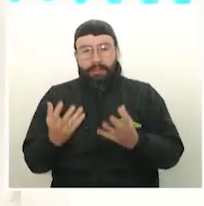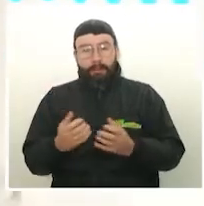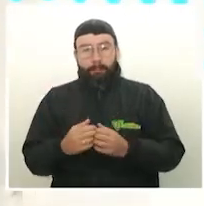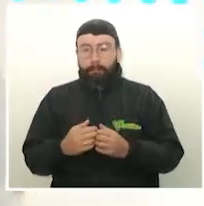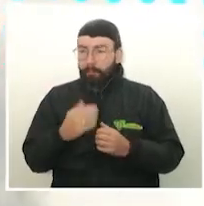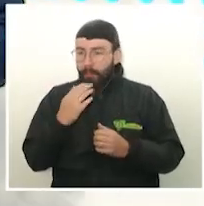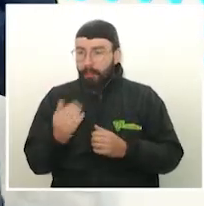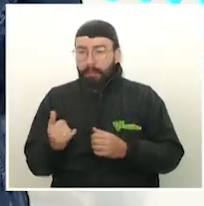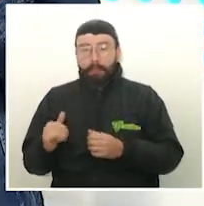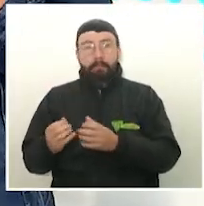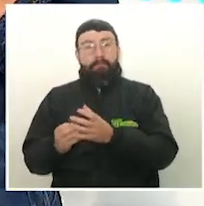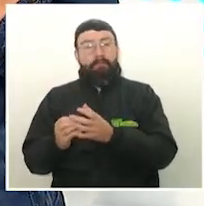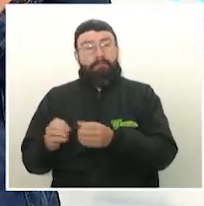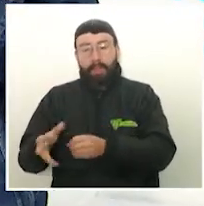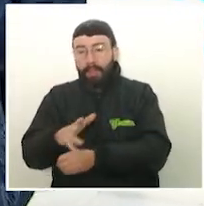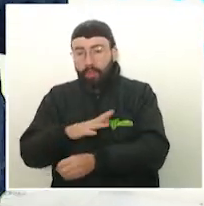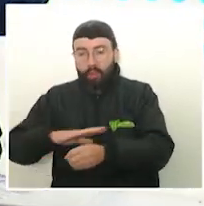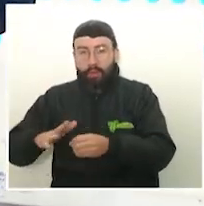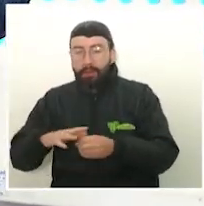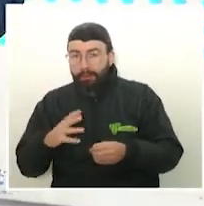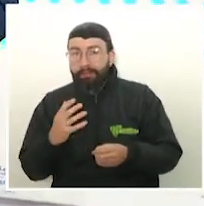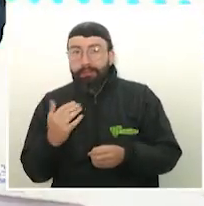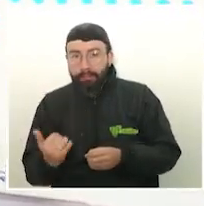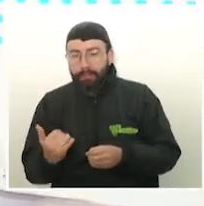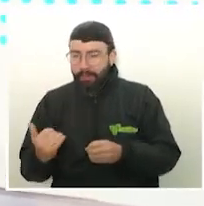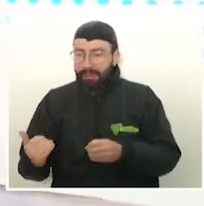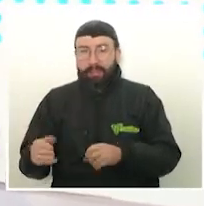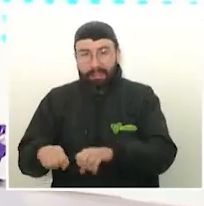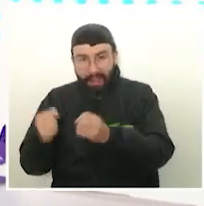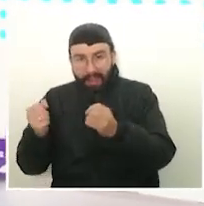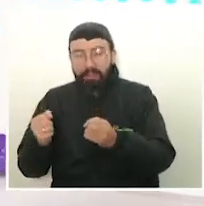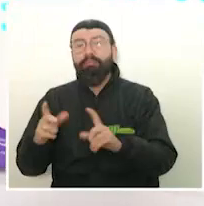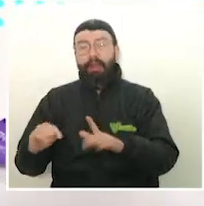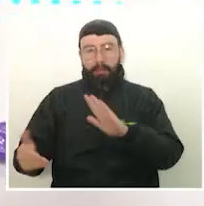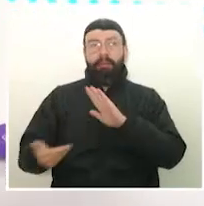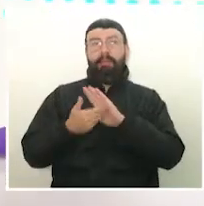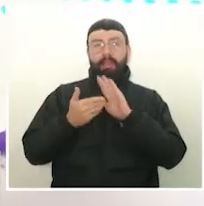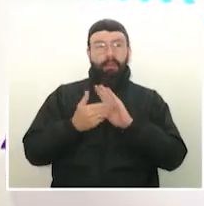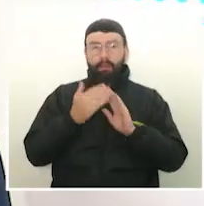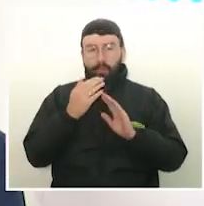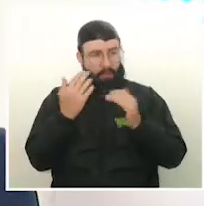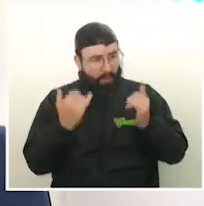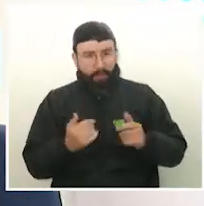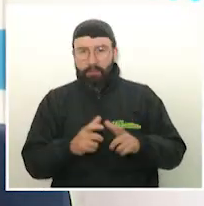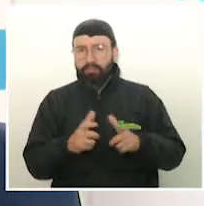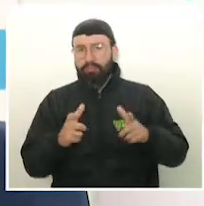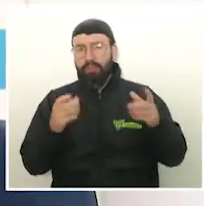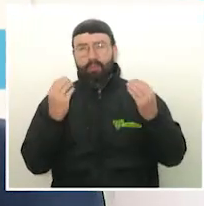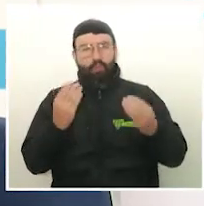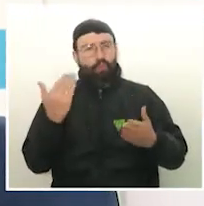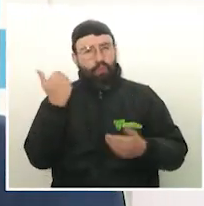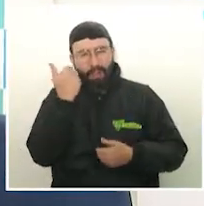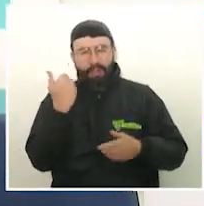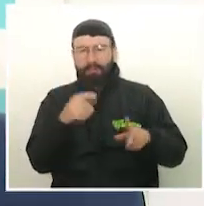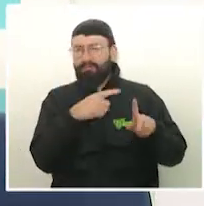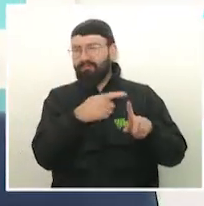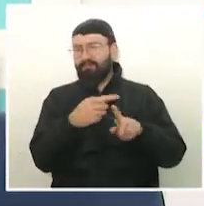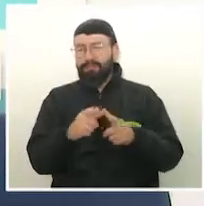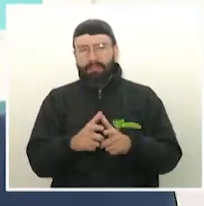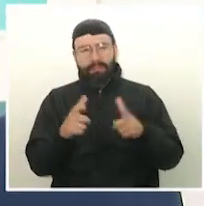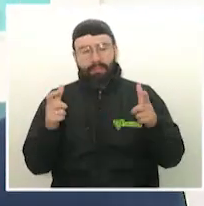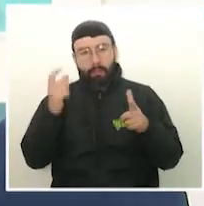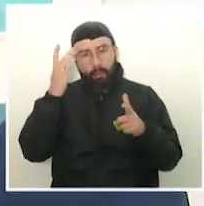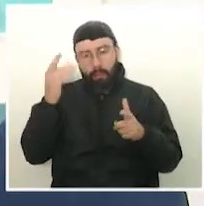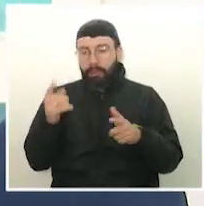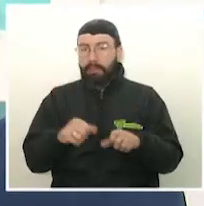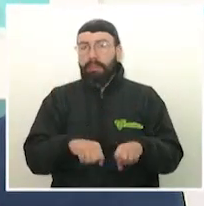impactado, nosotros también lo hacemos desde nuestra parte de salud. Vemos como cada vez hay más enfermedades debido a ese daño que